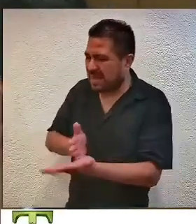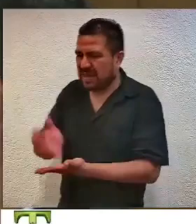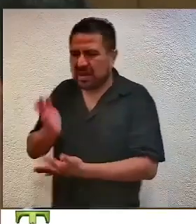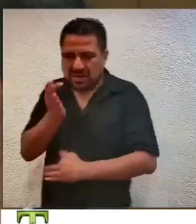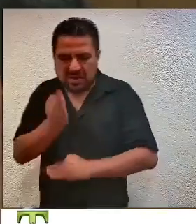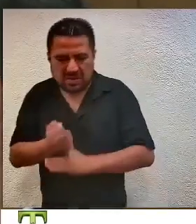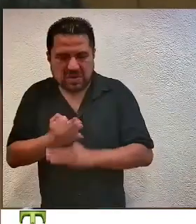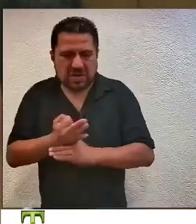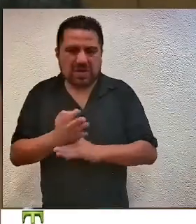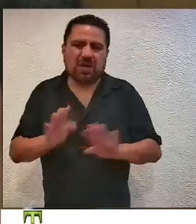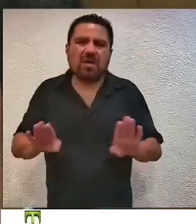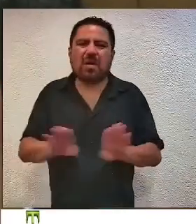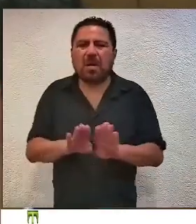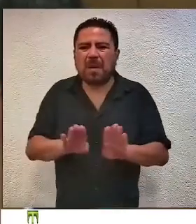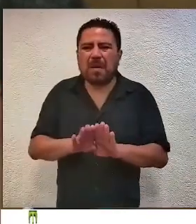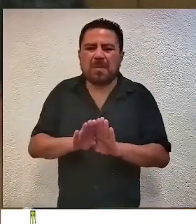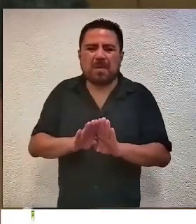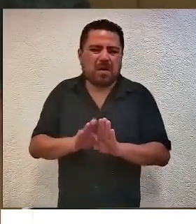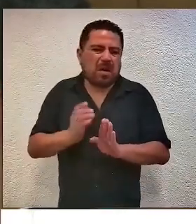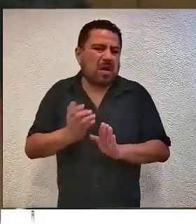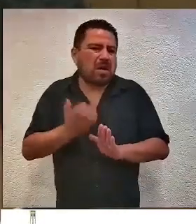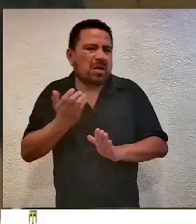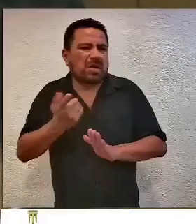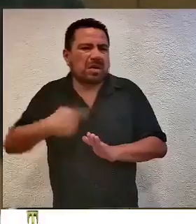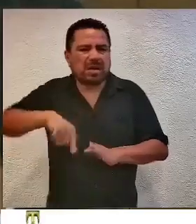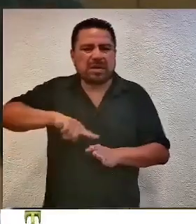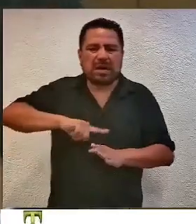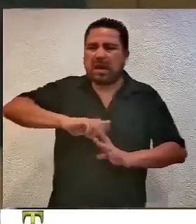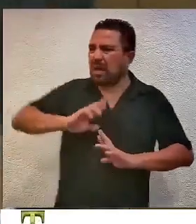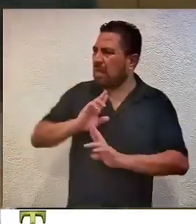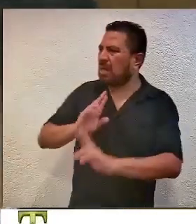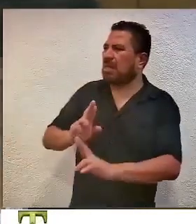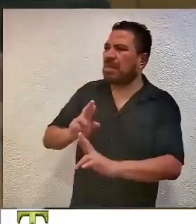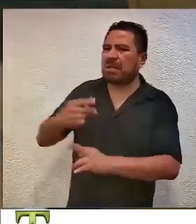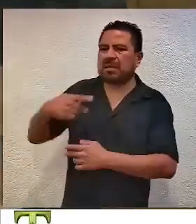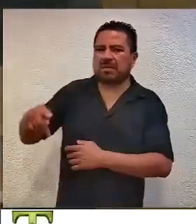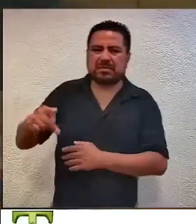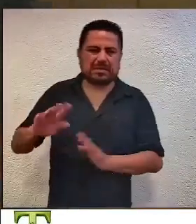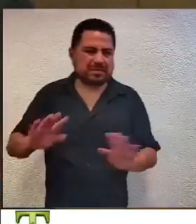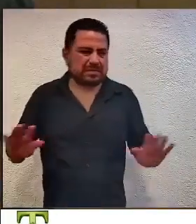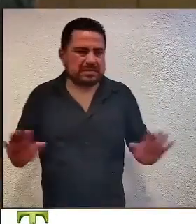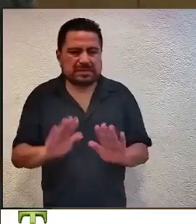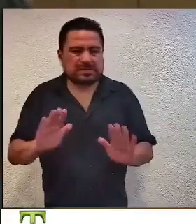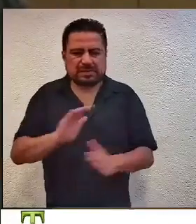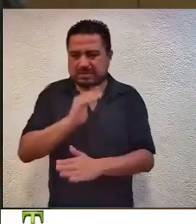en forma inusual resolviendo por ellos.